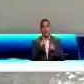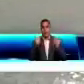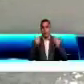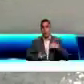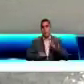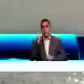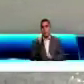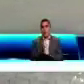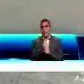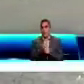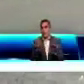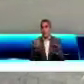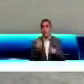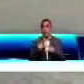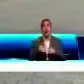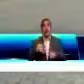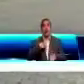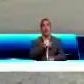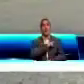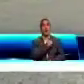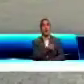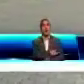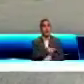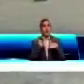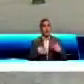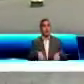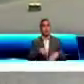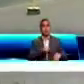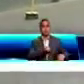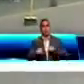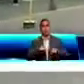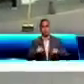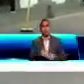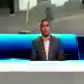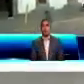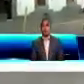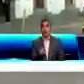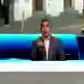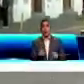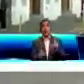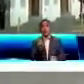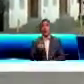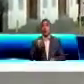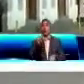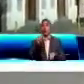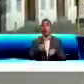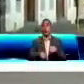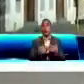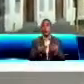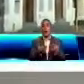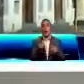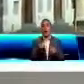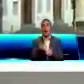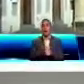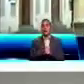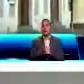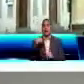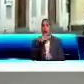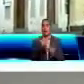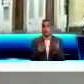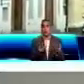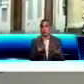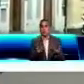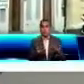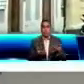Bastante fuerte, una situación en donde a veces la gente no puede reaccionar rápidamente. De todas maneras, creo que